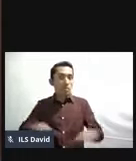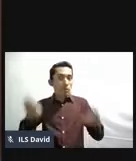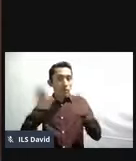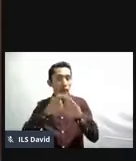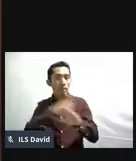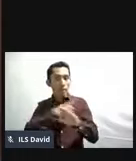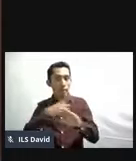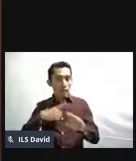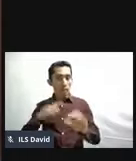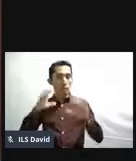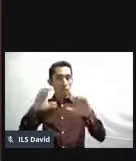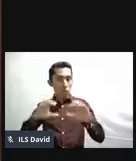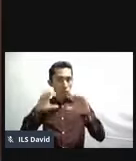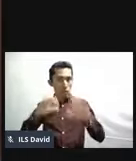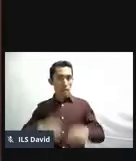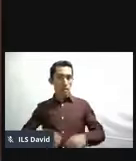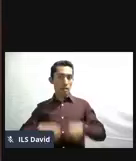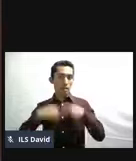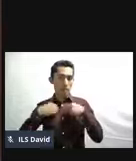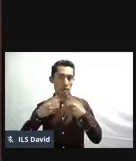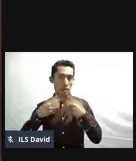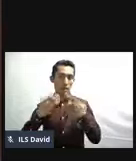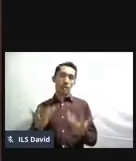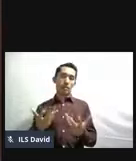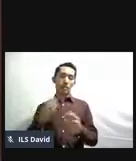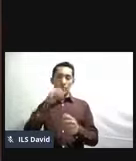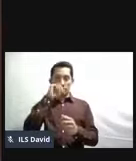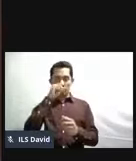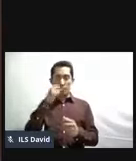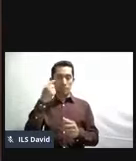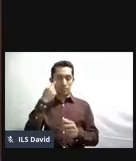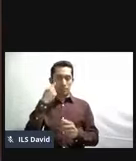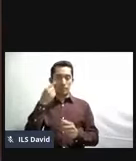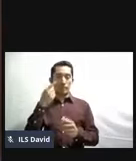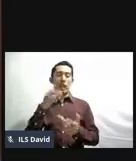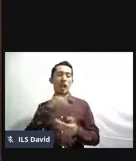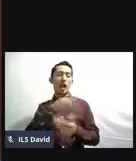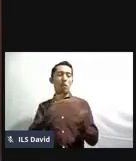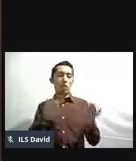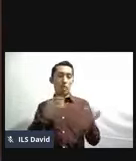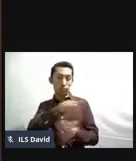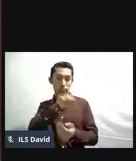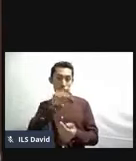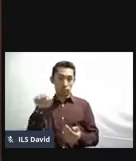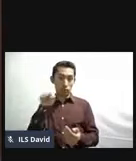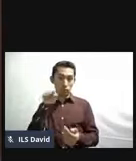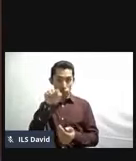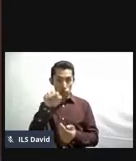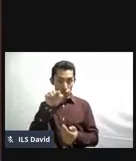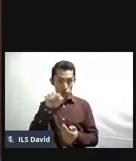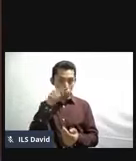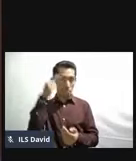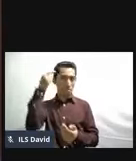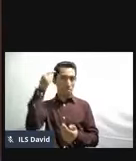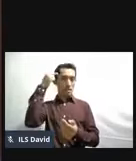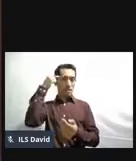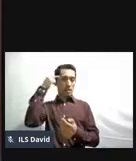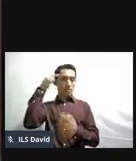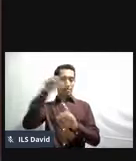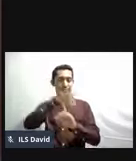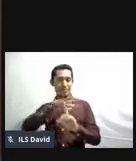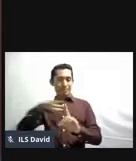las demás. Y es que imagínate tú, en un contexto como el que estamos